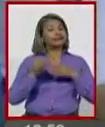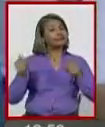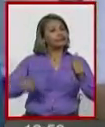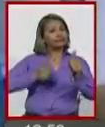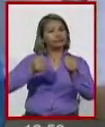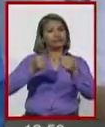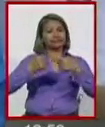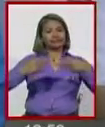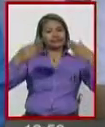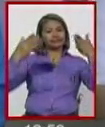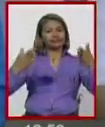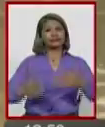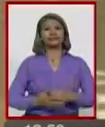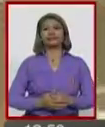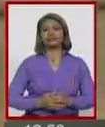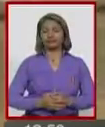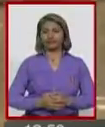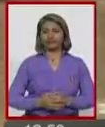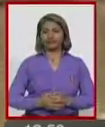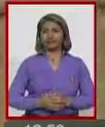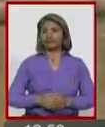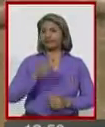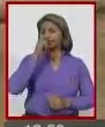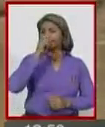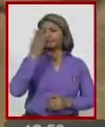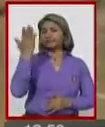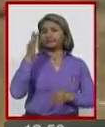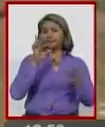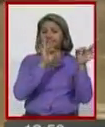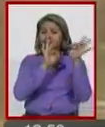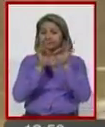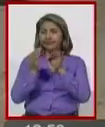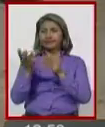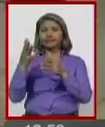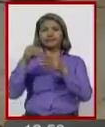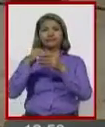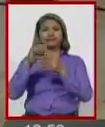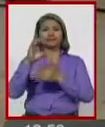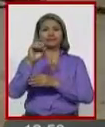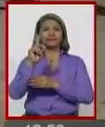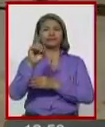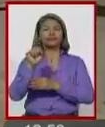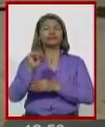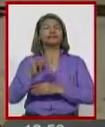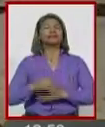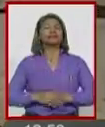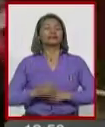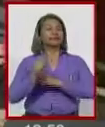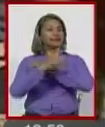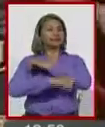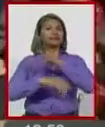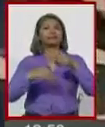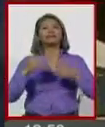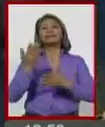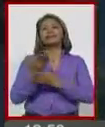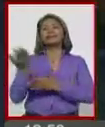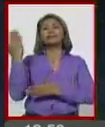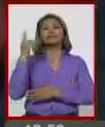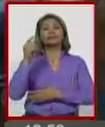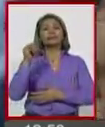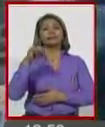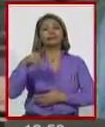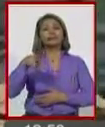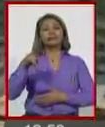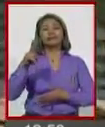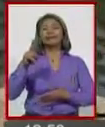los opositores con el sistema autoritario que han diseñado en este Código Penal. Pregunta a los del TIPNIS cómo fue la ganada de tiempo que les